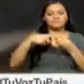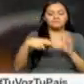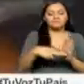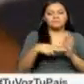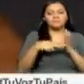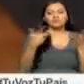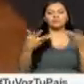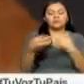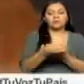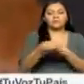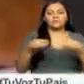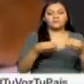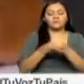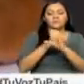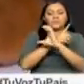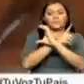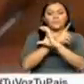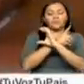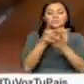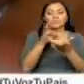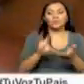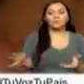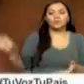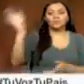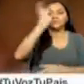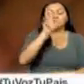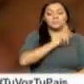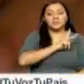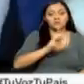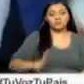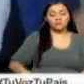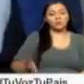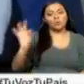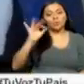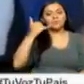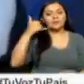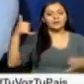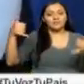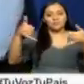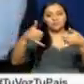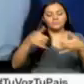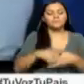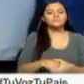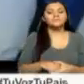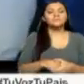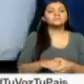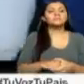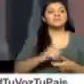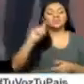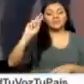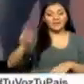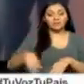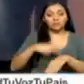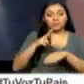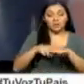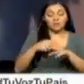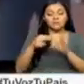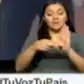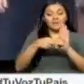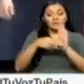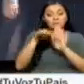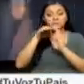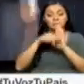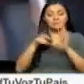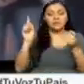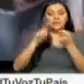las oficinas del CONADIS de cada provincia de forma personal o por teléfono. Los registros a nivel nacional se realizarán hasta el